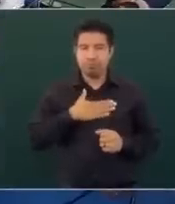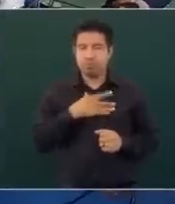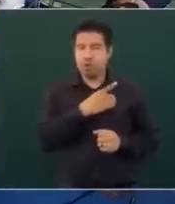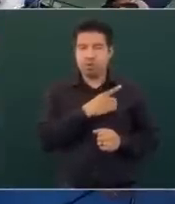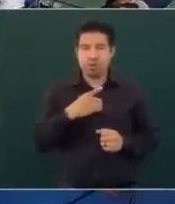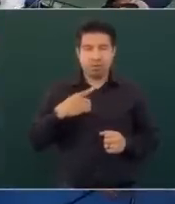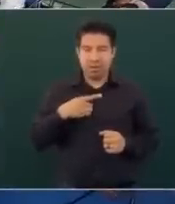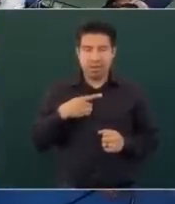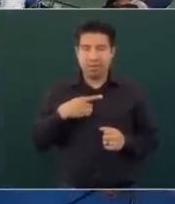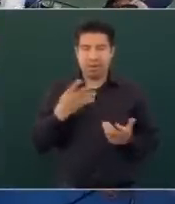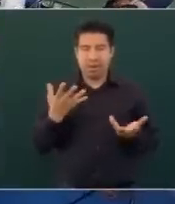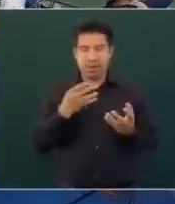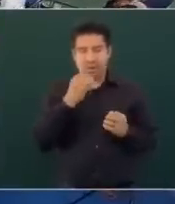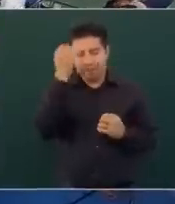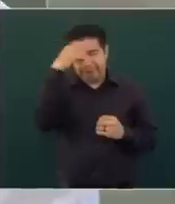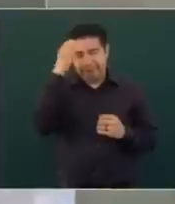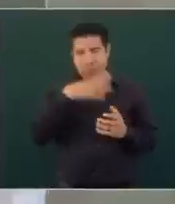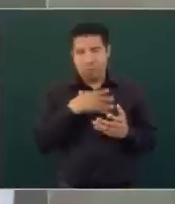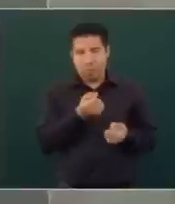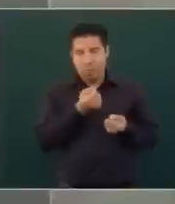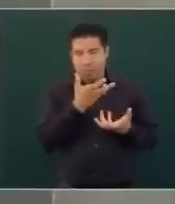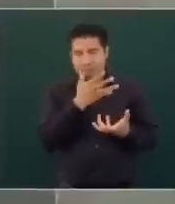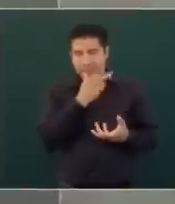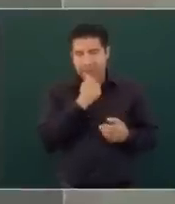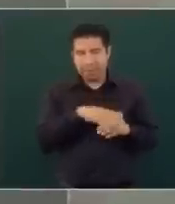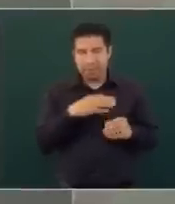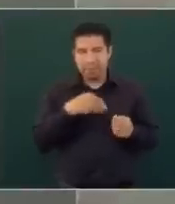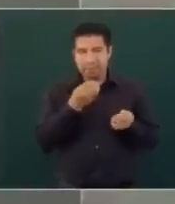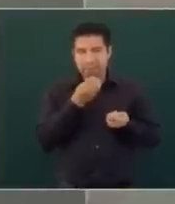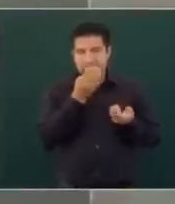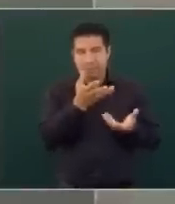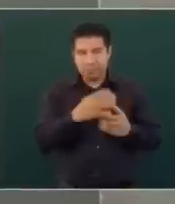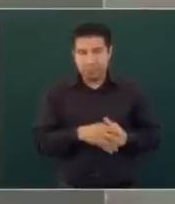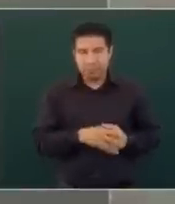opinar sobre lo que debería ser el Poder Legislativo,